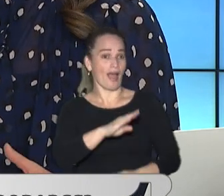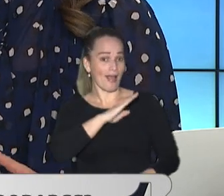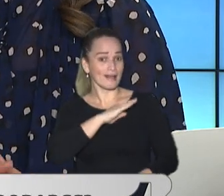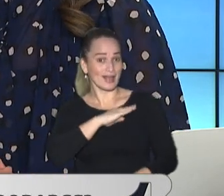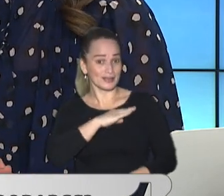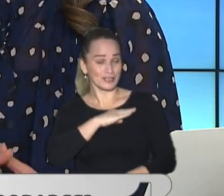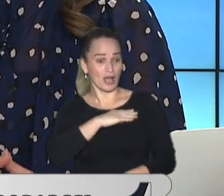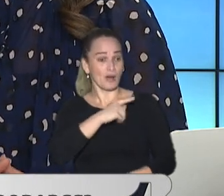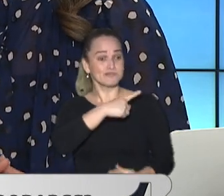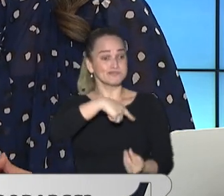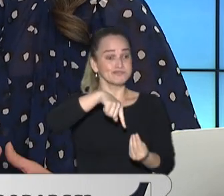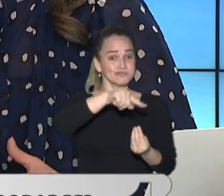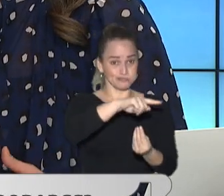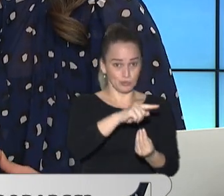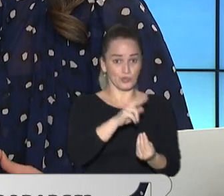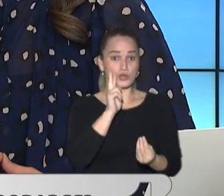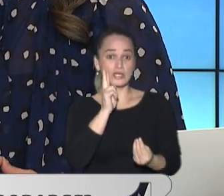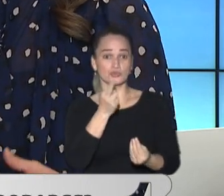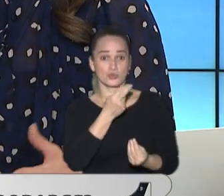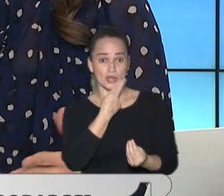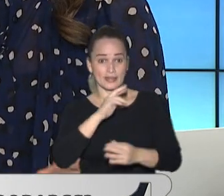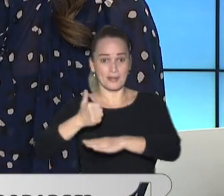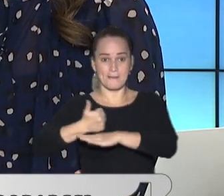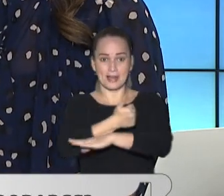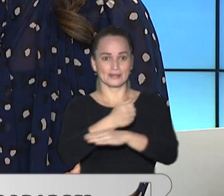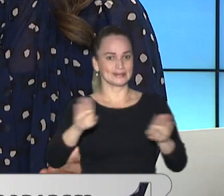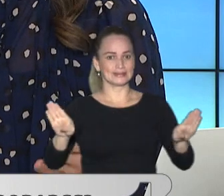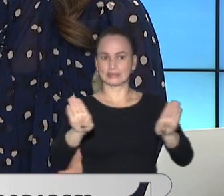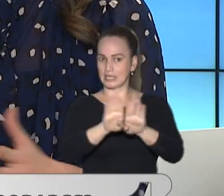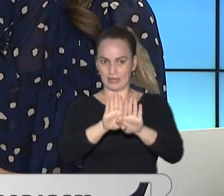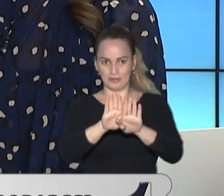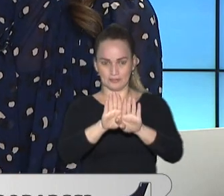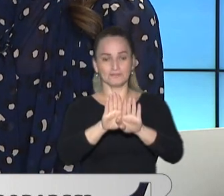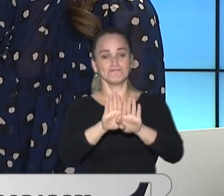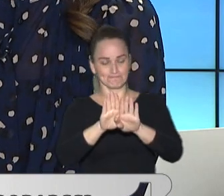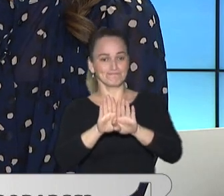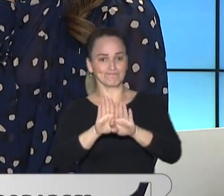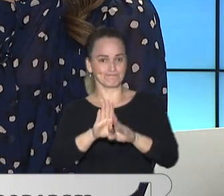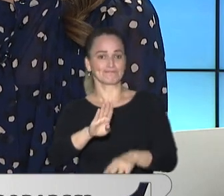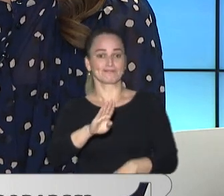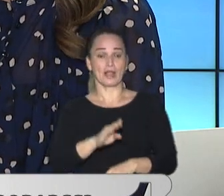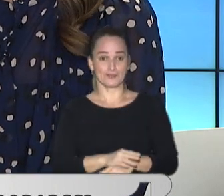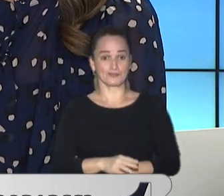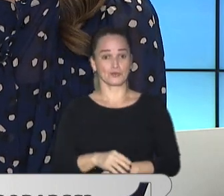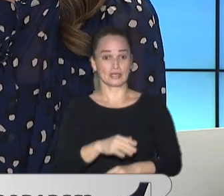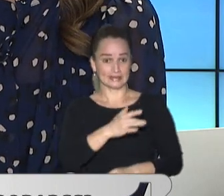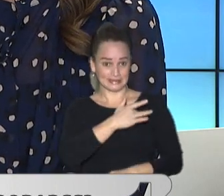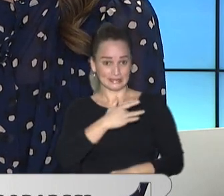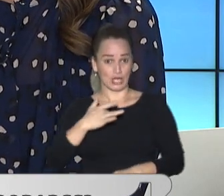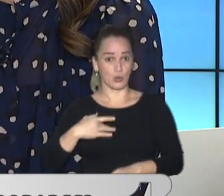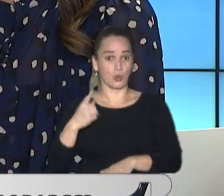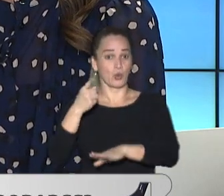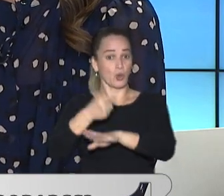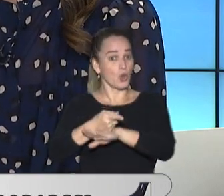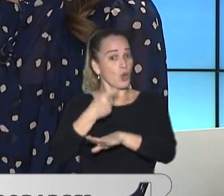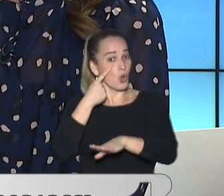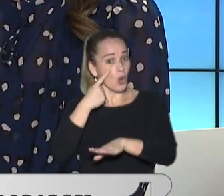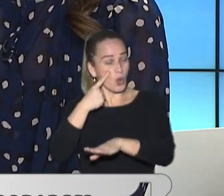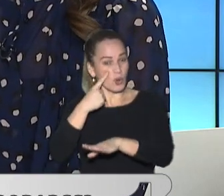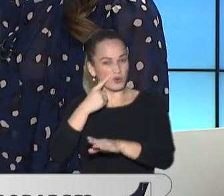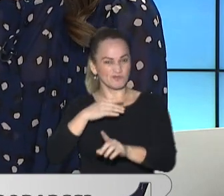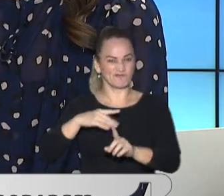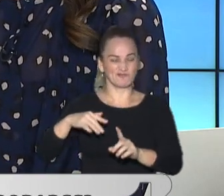los gastrobares sigan cerrados de manera indefinida porque según las autoridades de salud es considerado un foco de